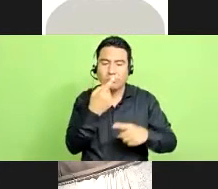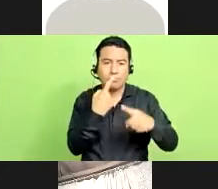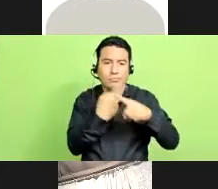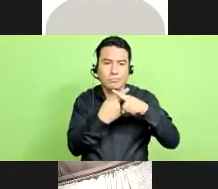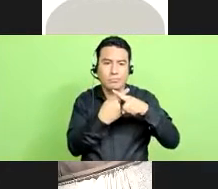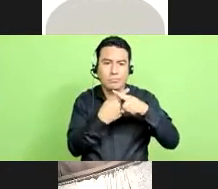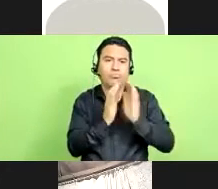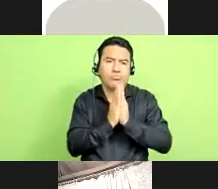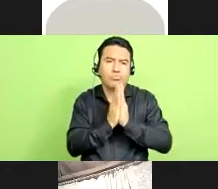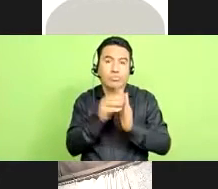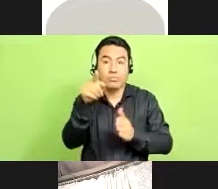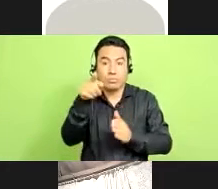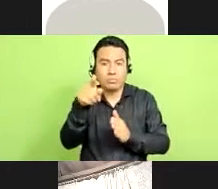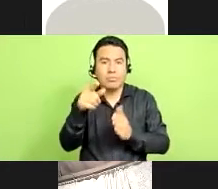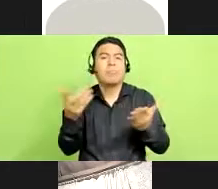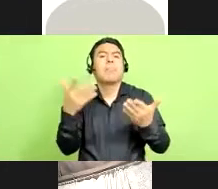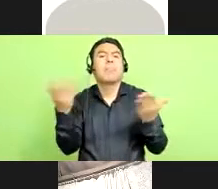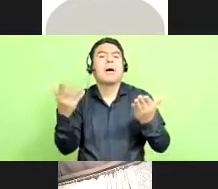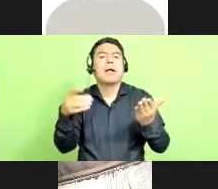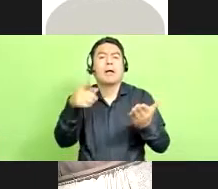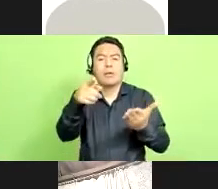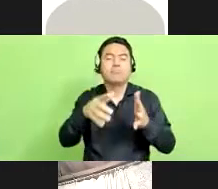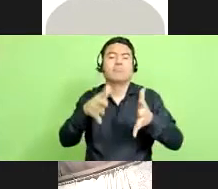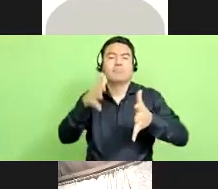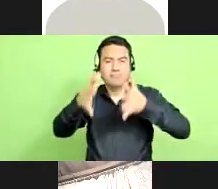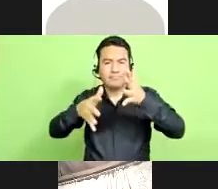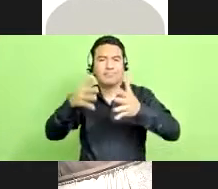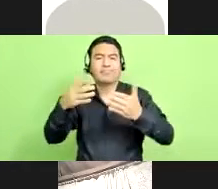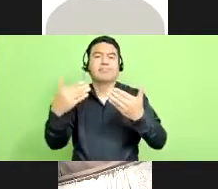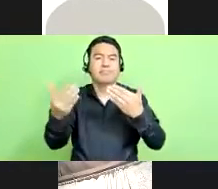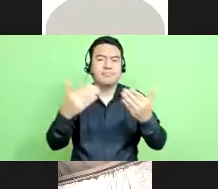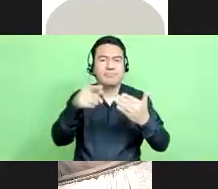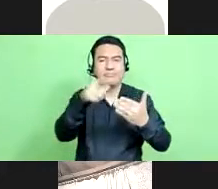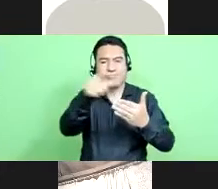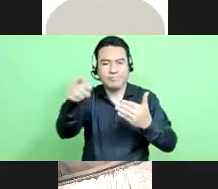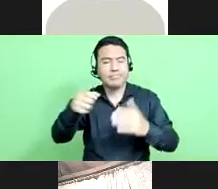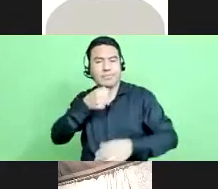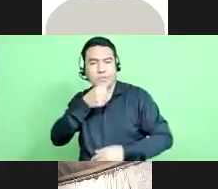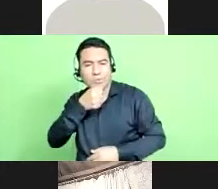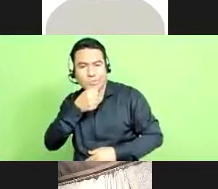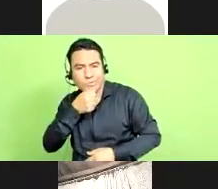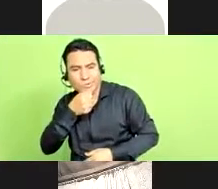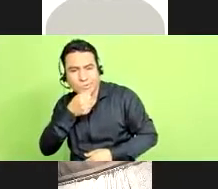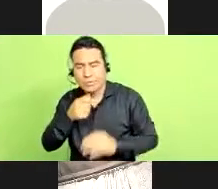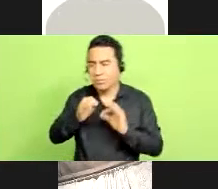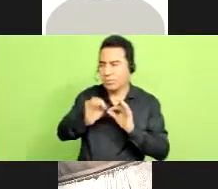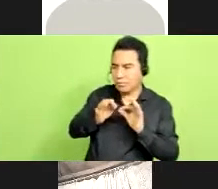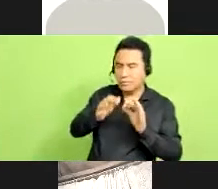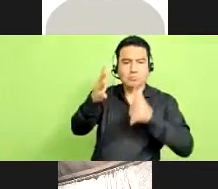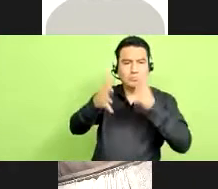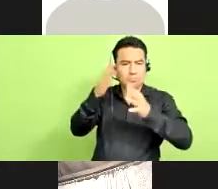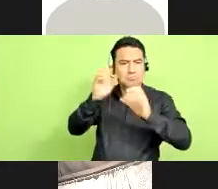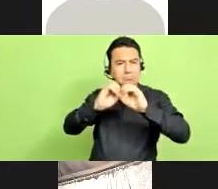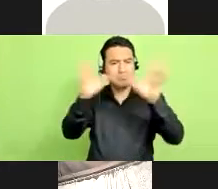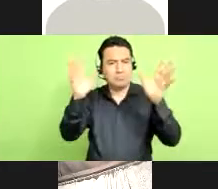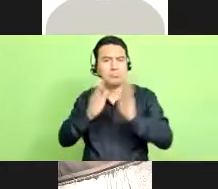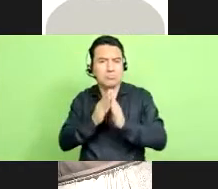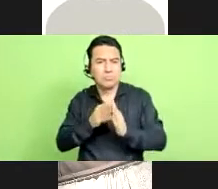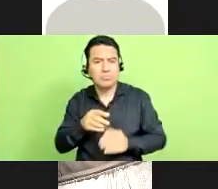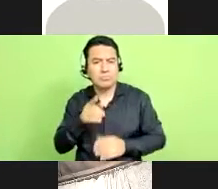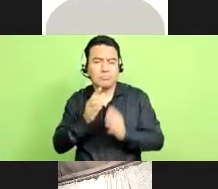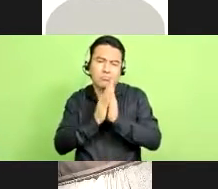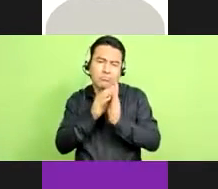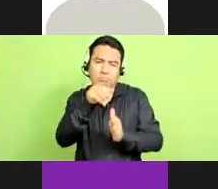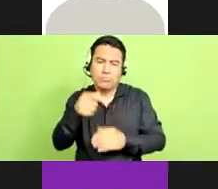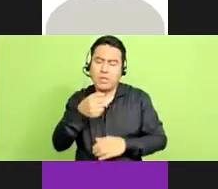fluir dejar fluir las exposiciones señaladas el objetivo de esta sesión de esta sesión es brindar ya